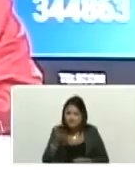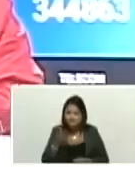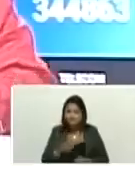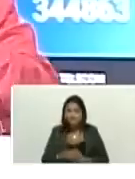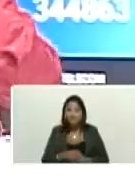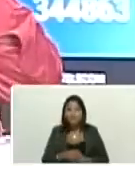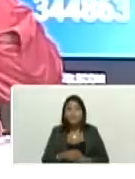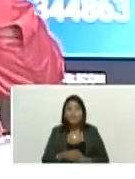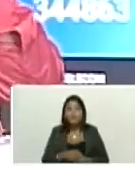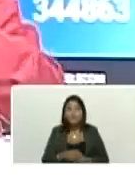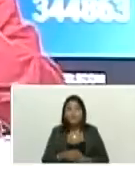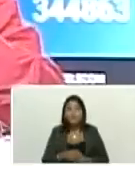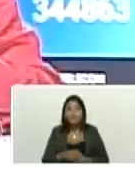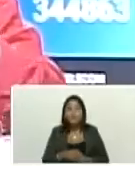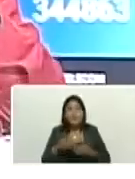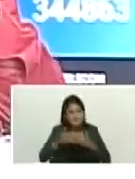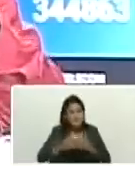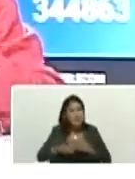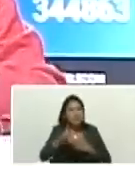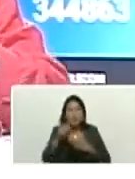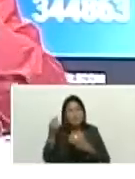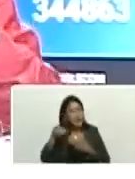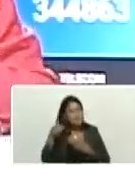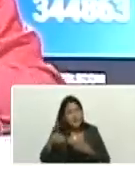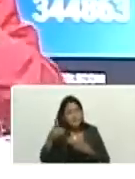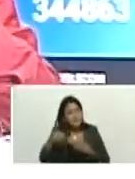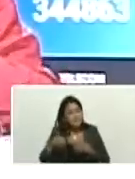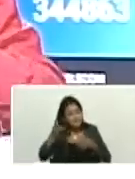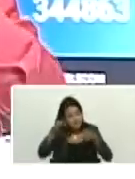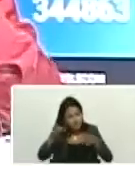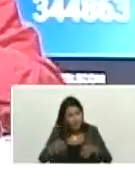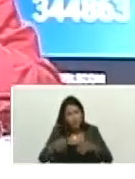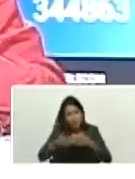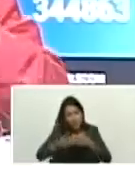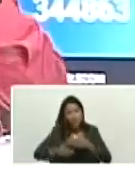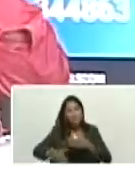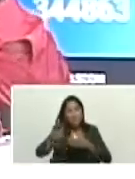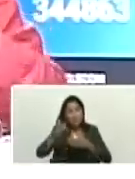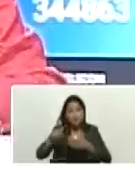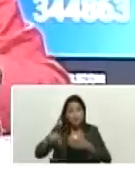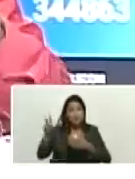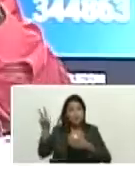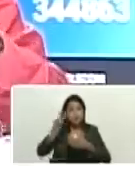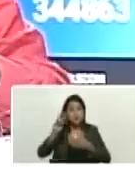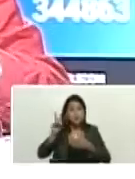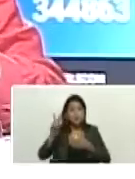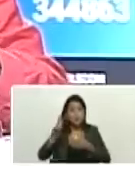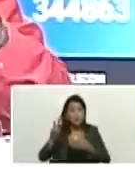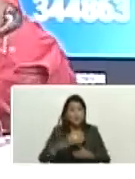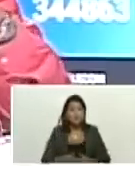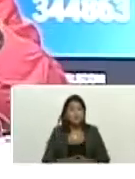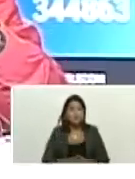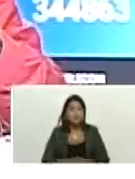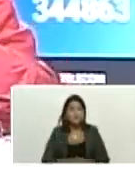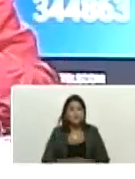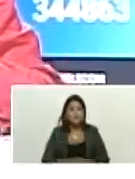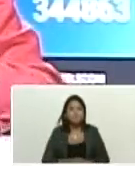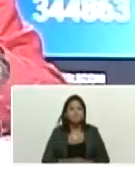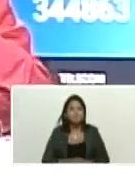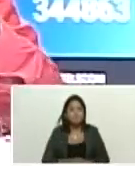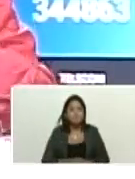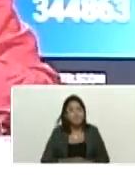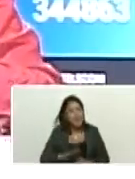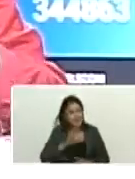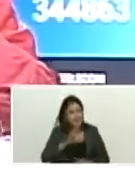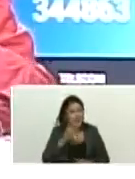grandeza están por llegar, porque lo mejor está por llegar a Venezuela. Días de gloria y grandeza viviremos